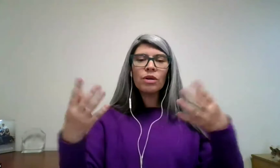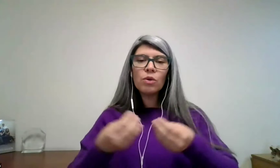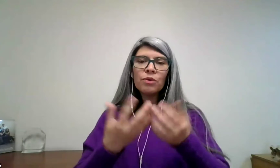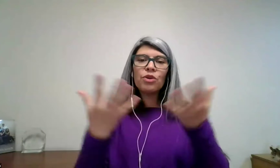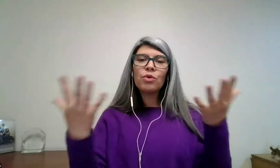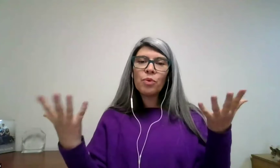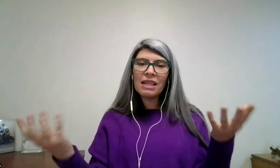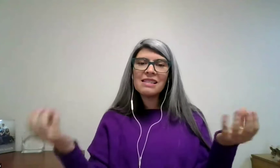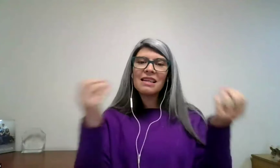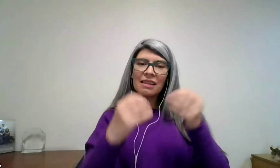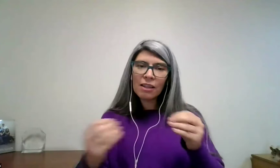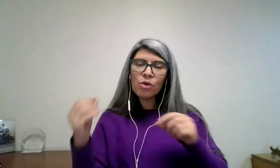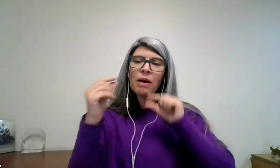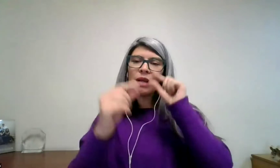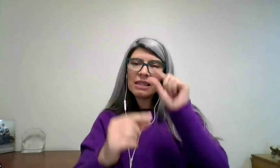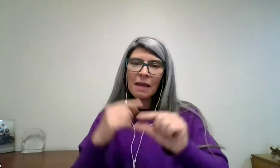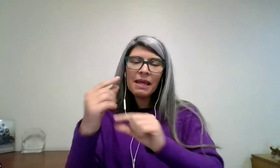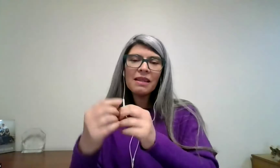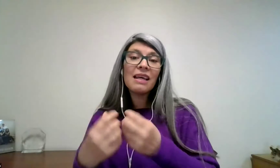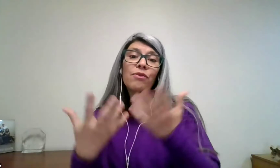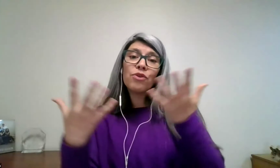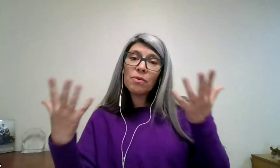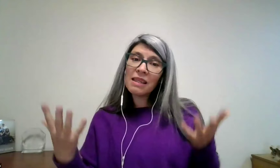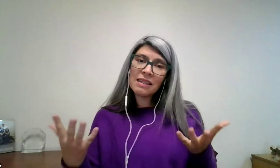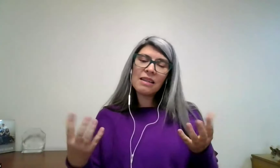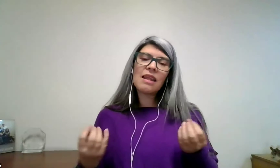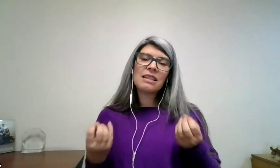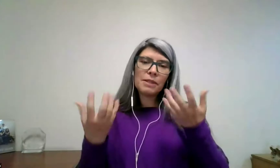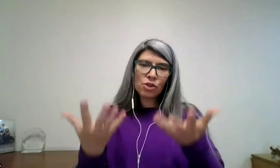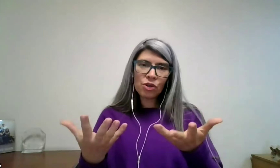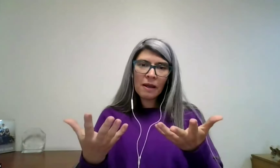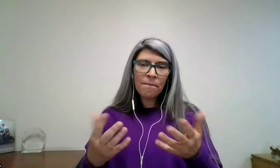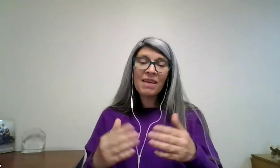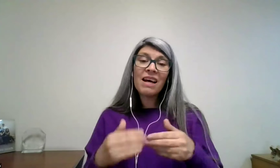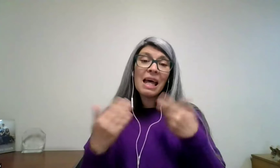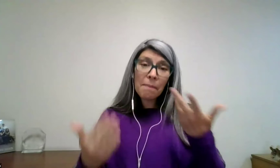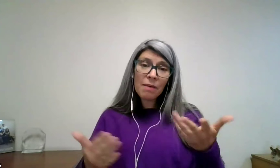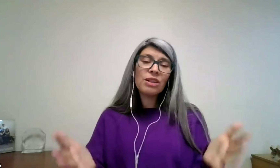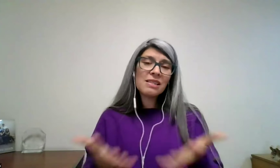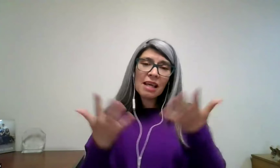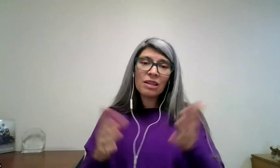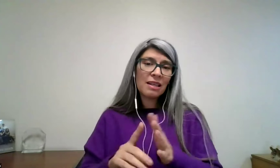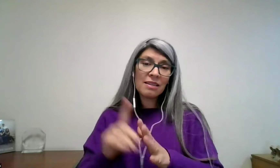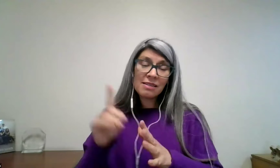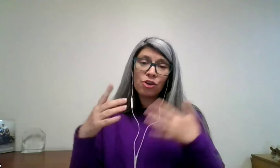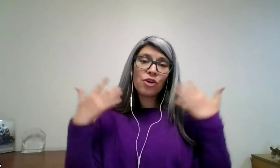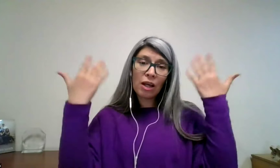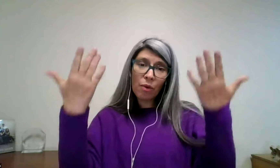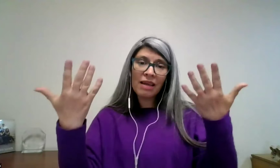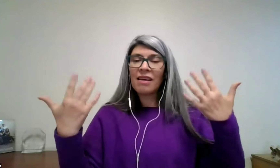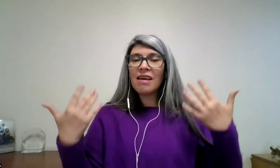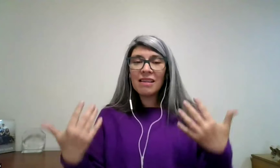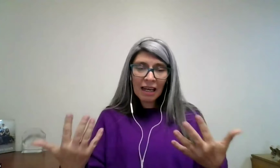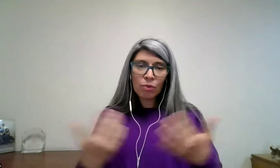del currículum, donde uno puede ir insertando paulatinamente estas formas distintas de expresión que van además potenciando el desarrollo